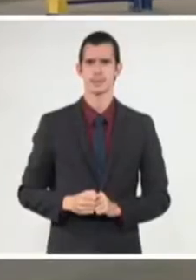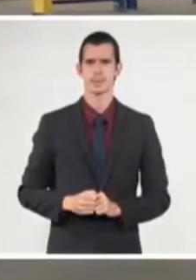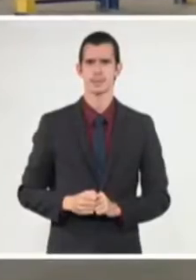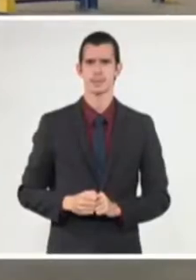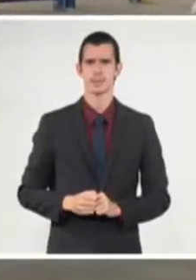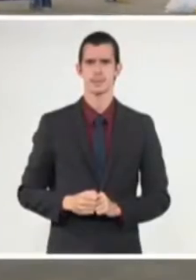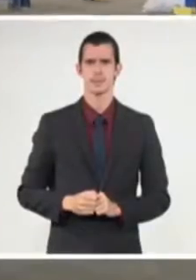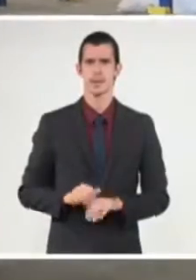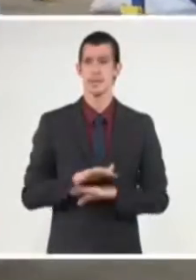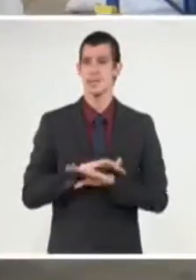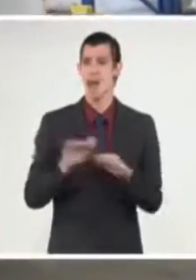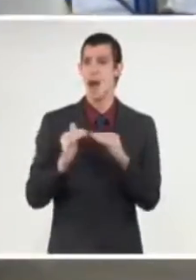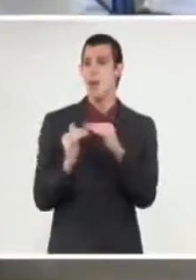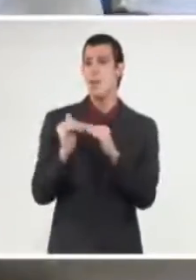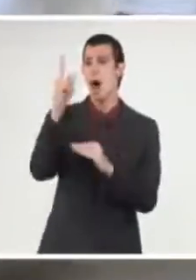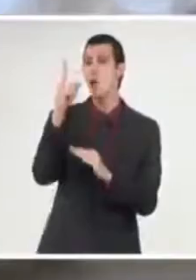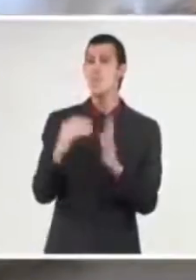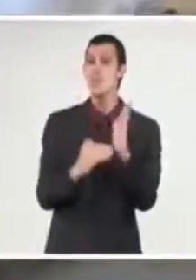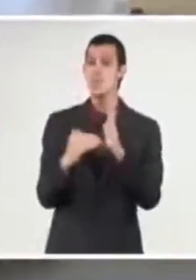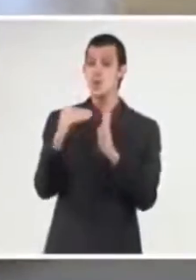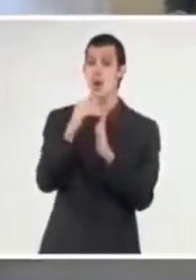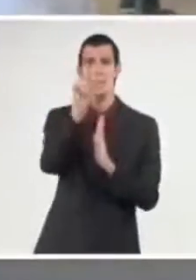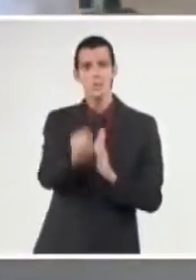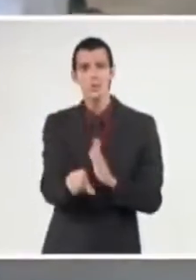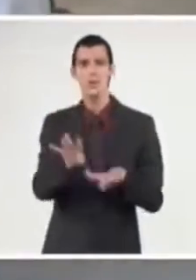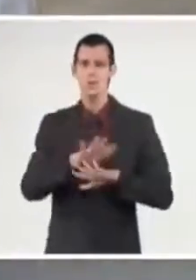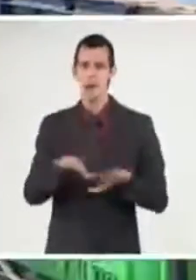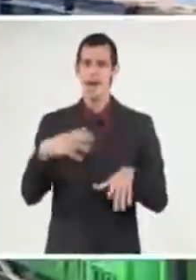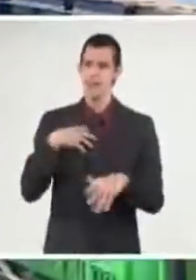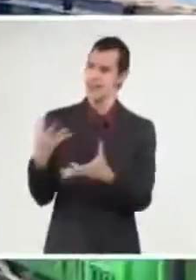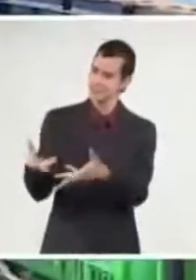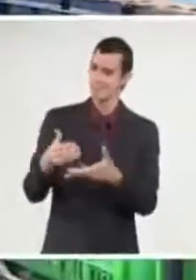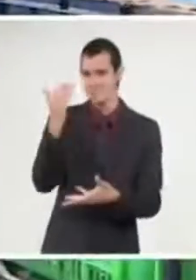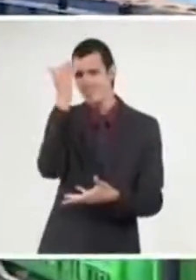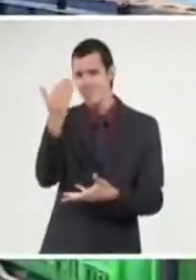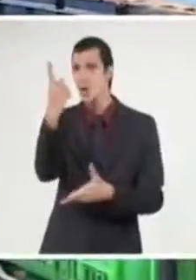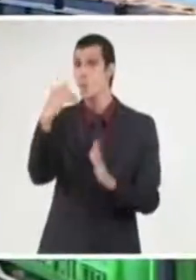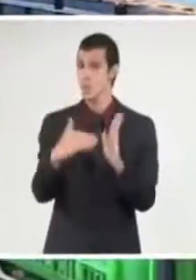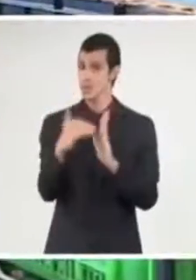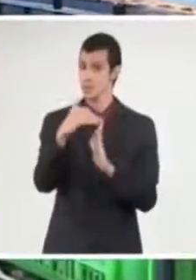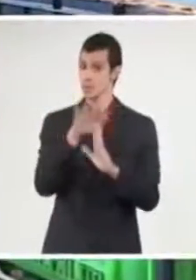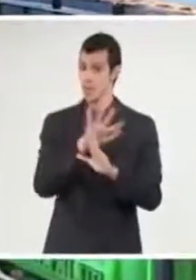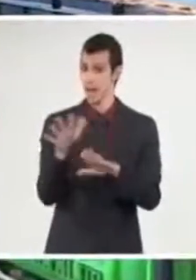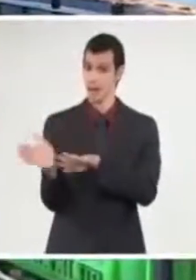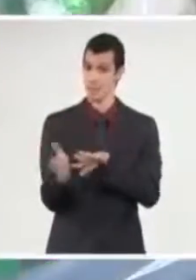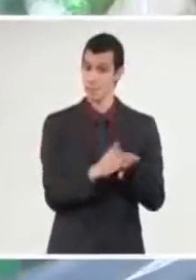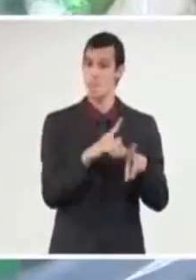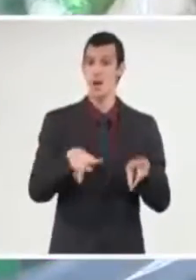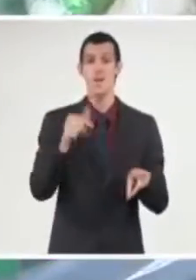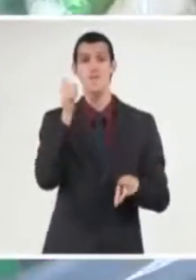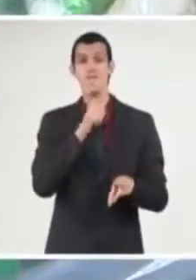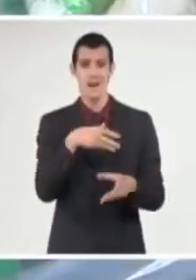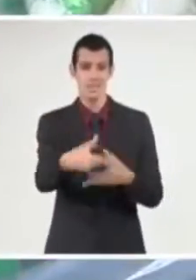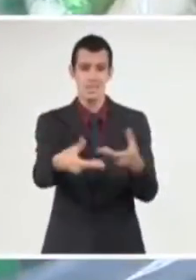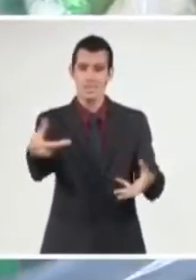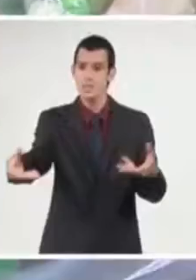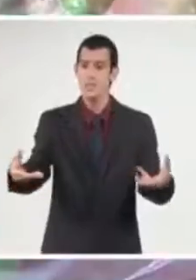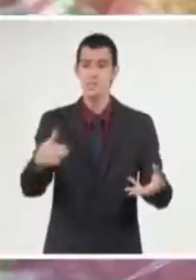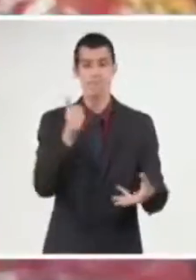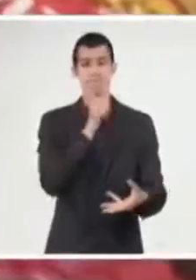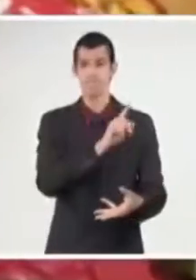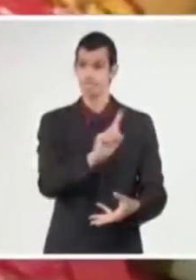Desde estos almacenes mayoristas pertenecientes a la empresa Gran Comercial, trabajadores del Ministerio de Comercio e Interior se encargan